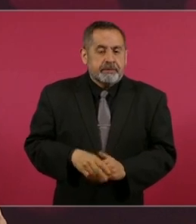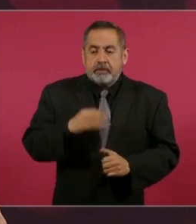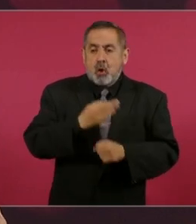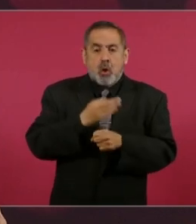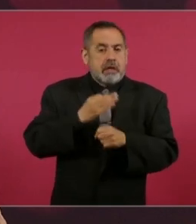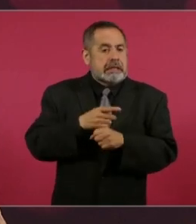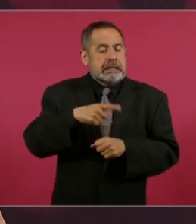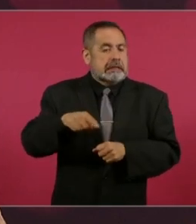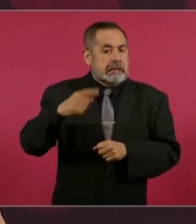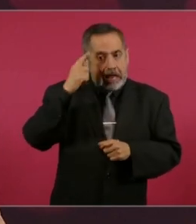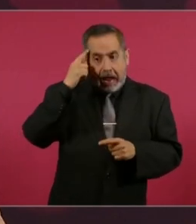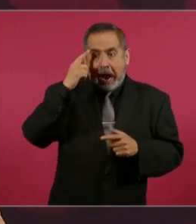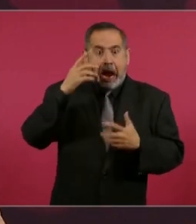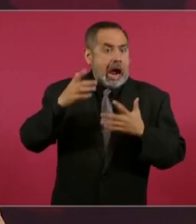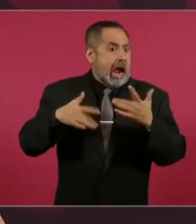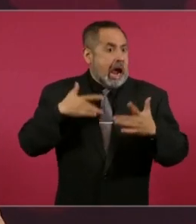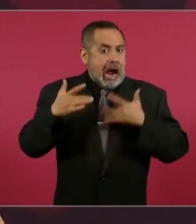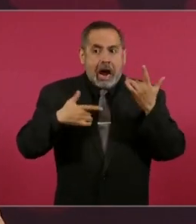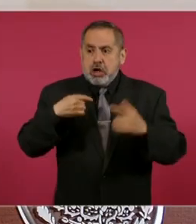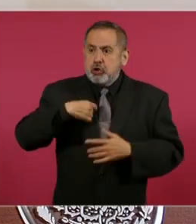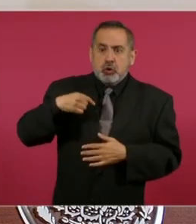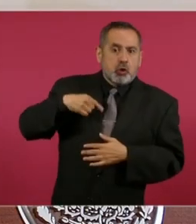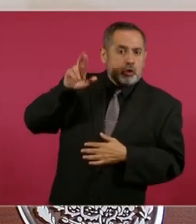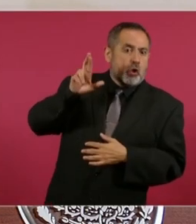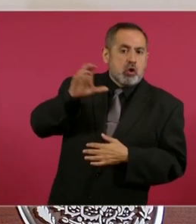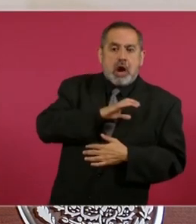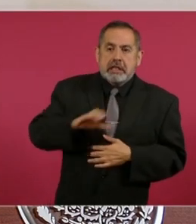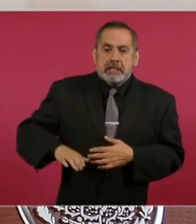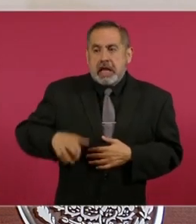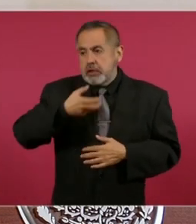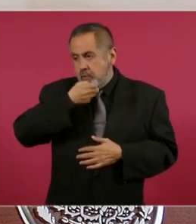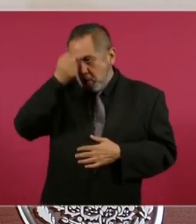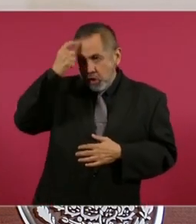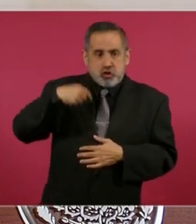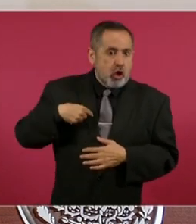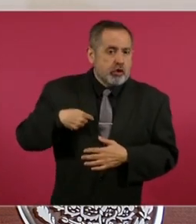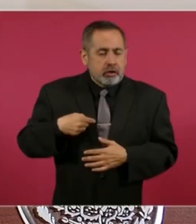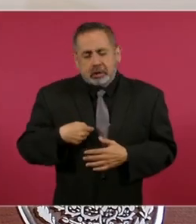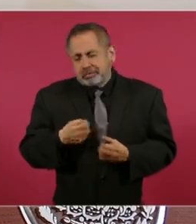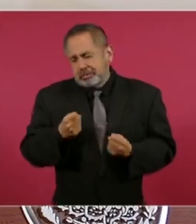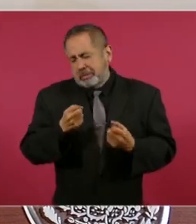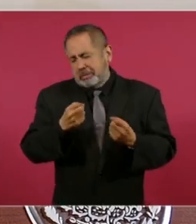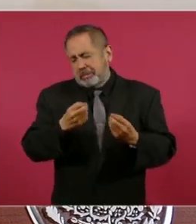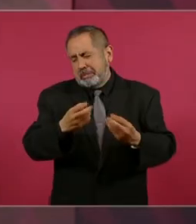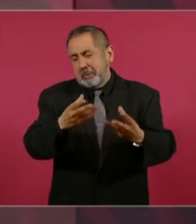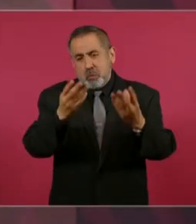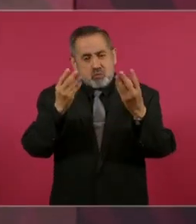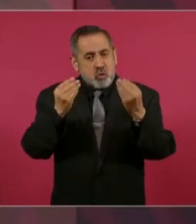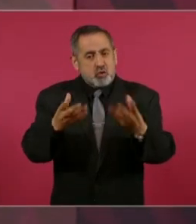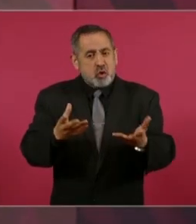apogeo lo de las candidaturas. Sí. Y